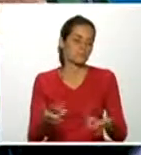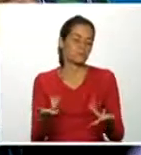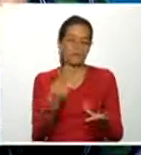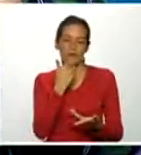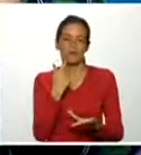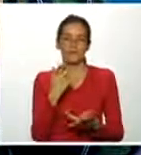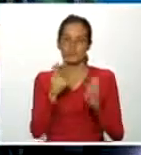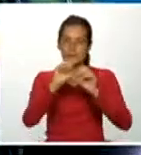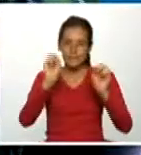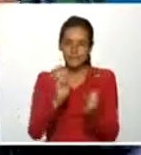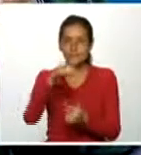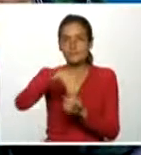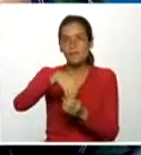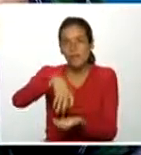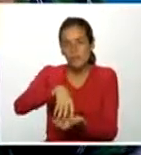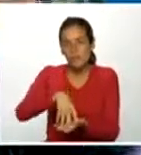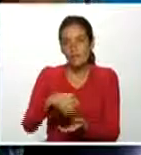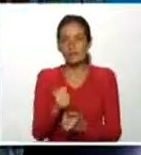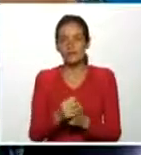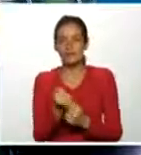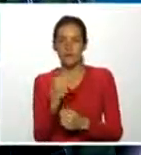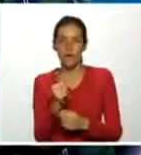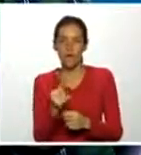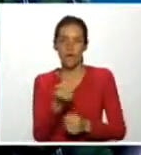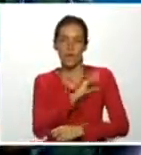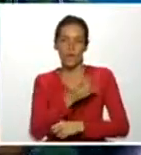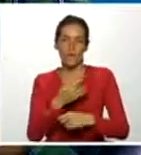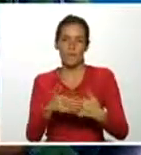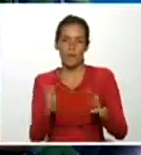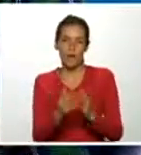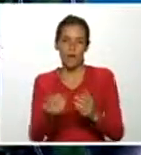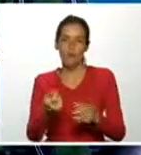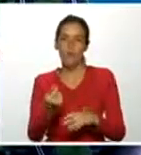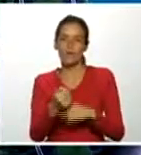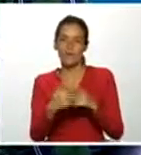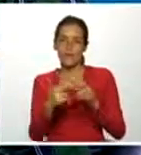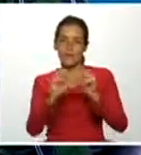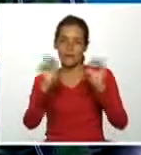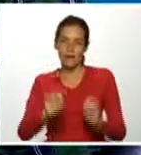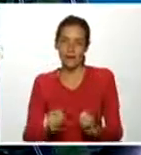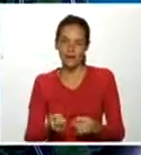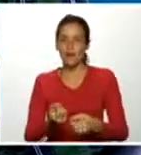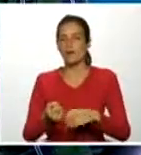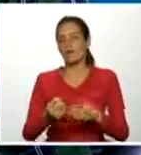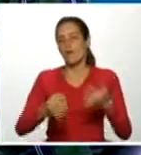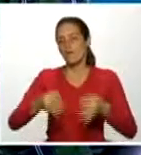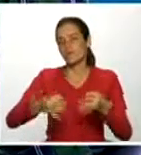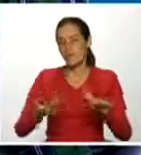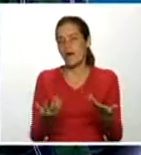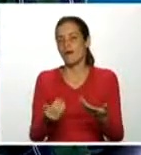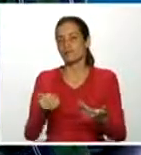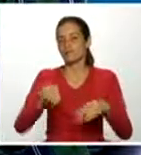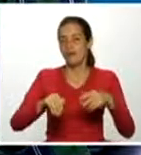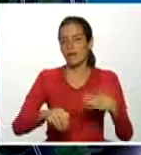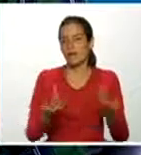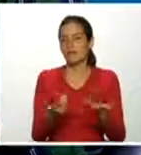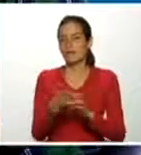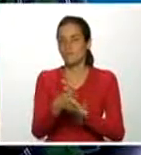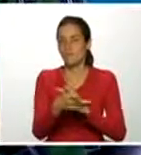Nuestro sistema de Estado está constituido por 5 poderes públicos en 3 niveles de gobierno, ¿verdad? Sistema electoral, sistema judicial, sistema